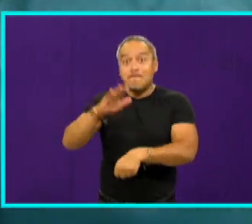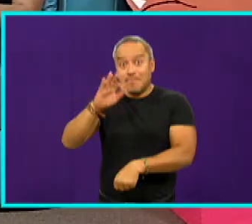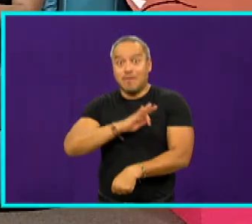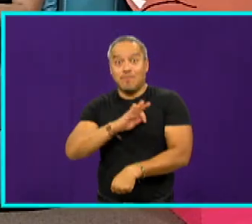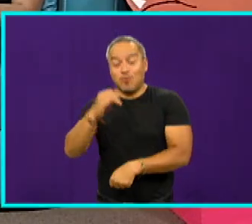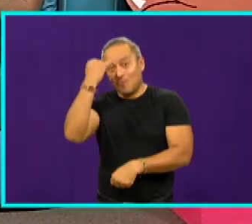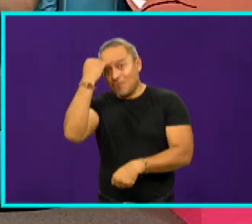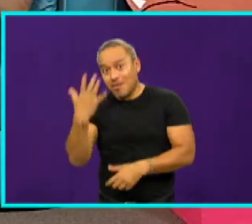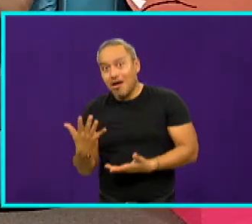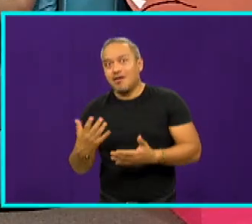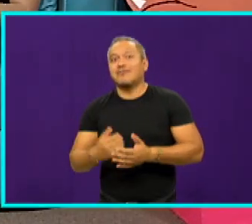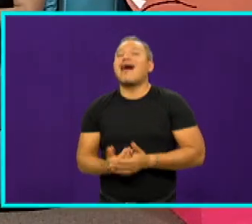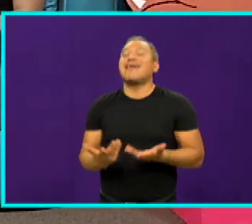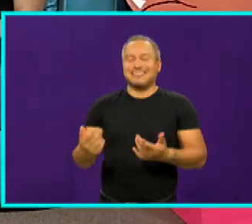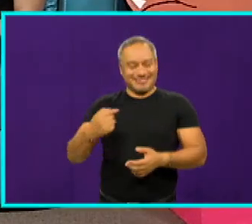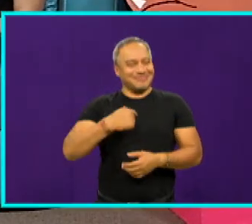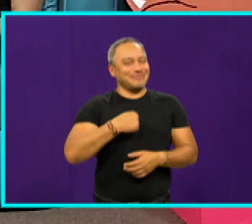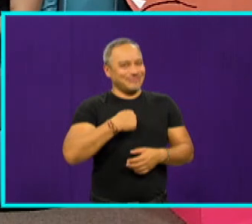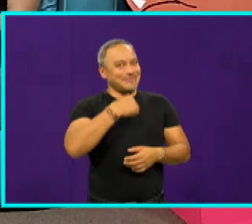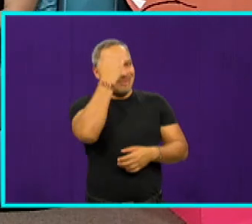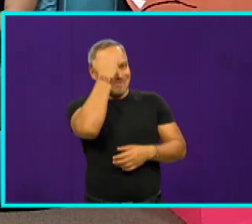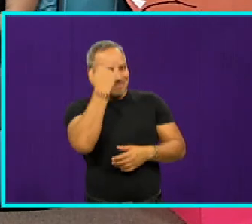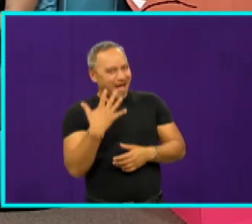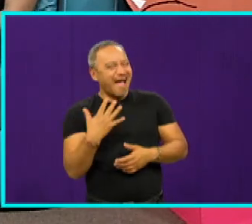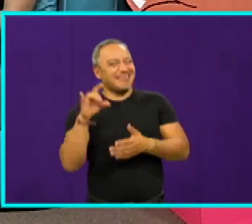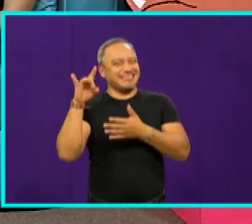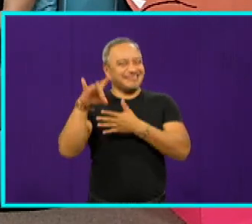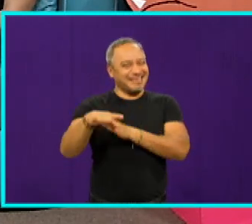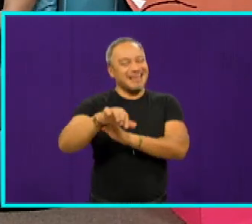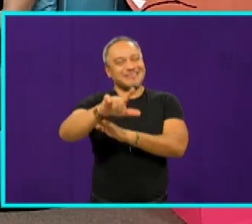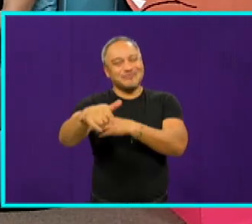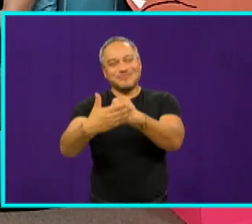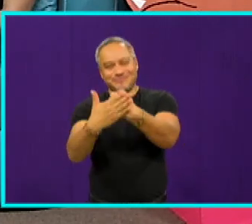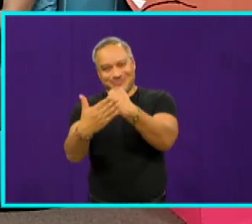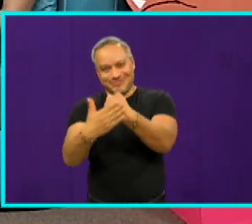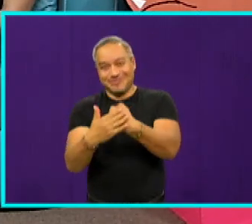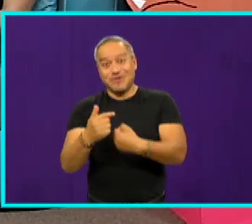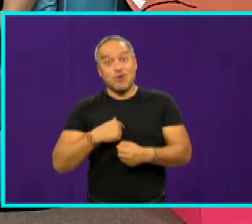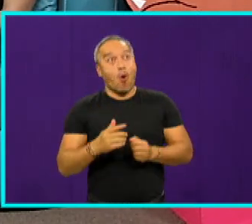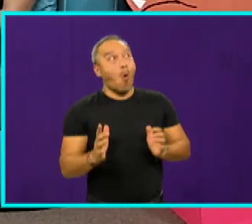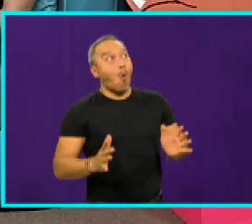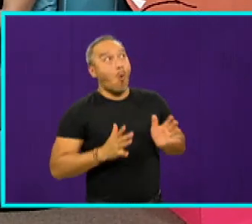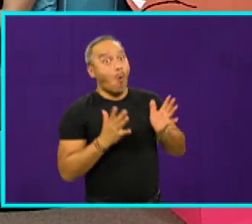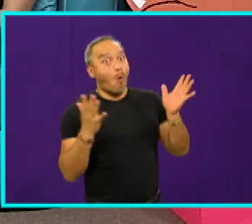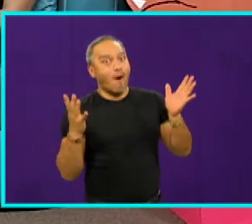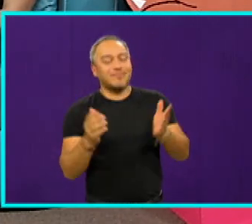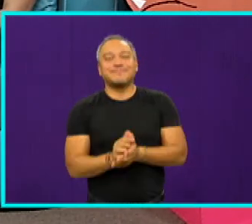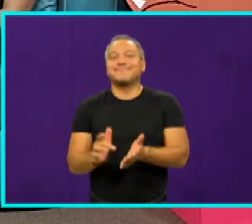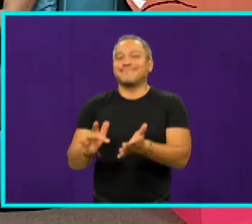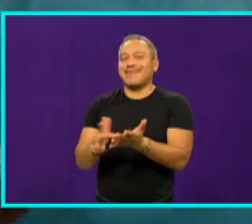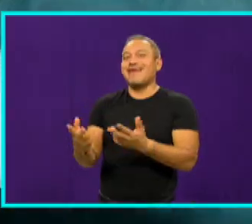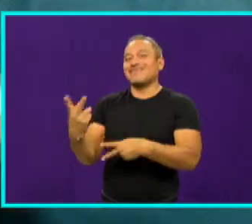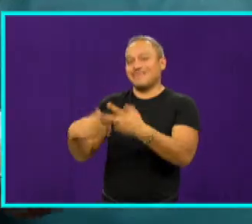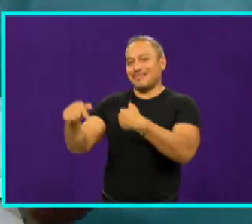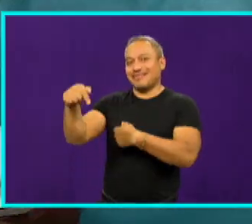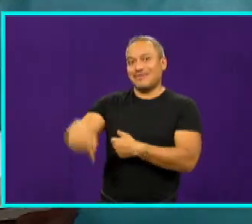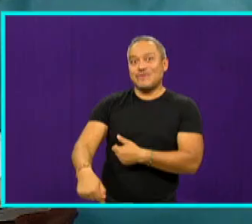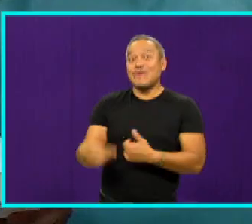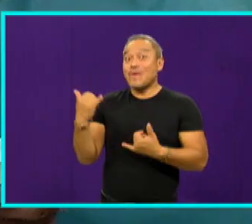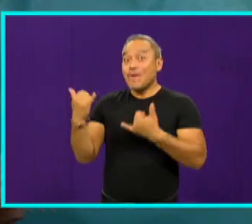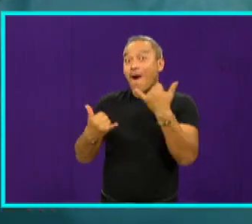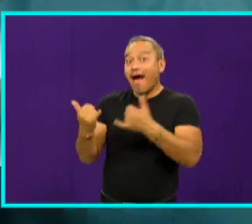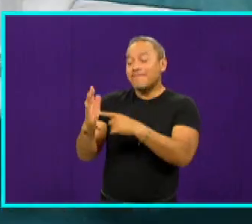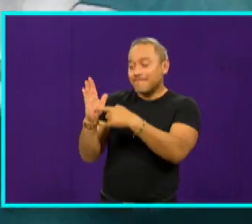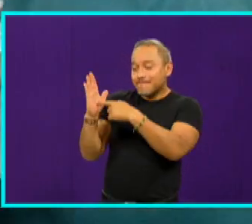con la inteligencia. Yo les traeré una imagen por ahí que ya creí y me parece fantástica. Ah, pues le agradecemos muchísimo que haya estado hoy con nosotros a jugar con la